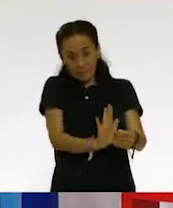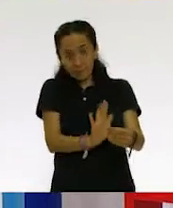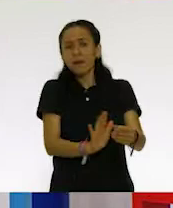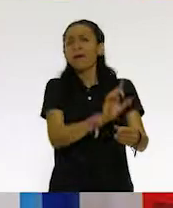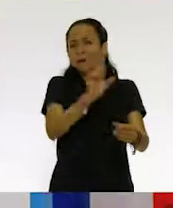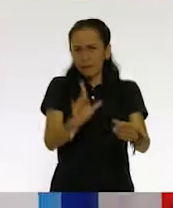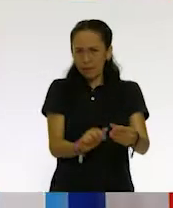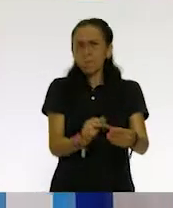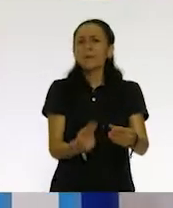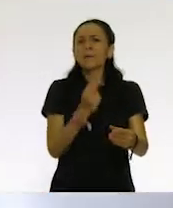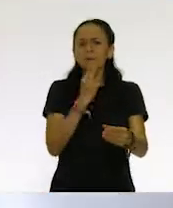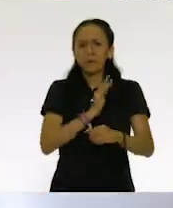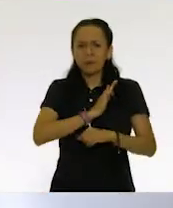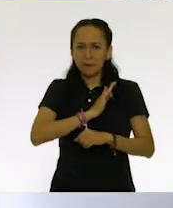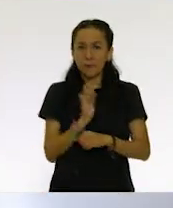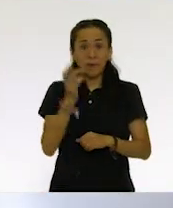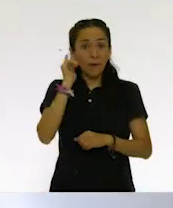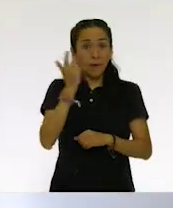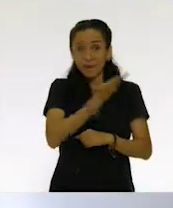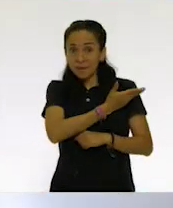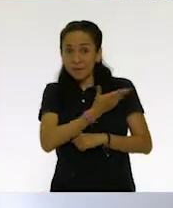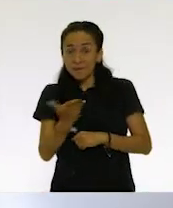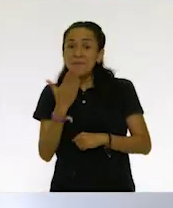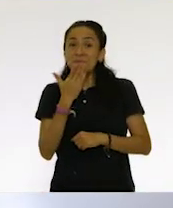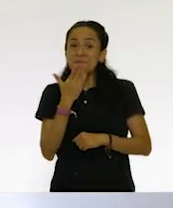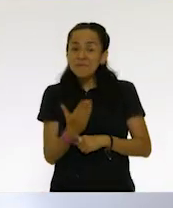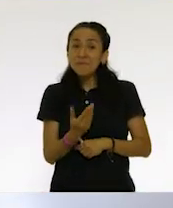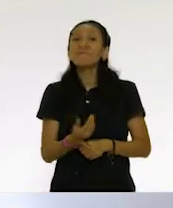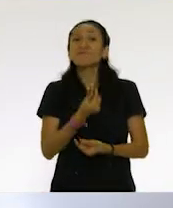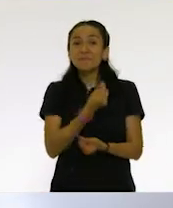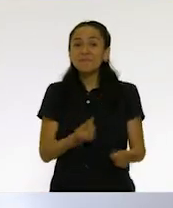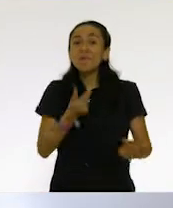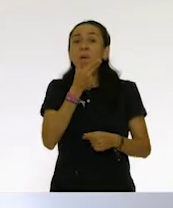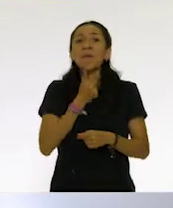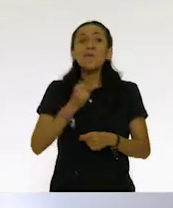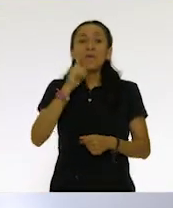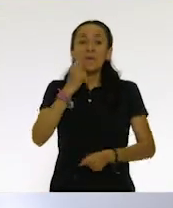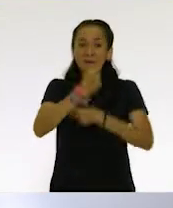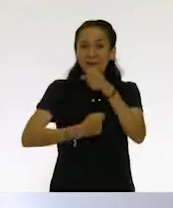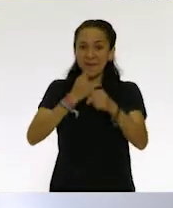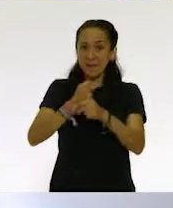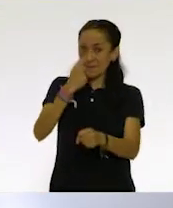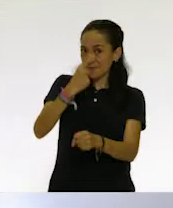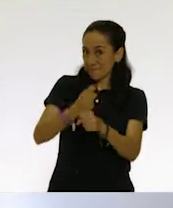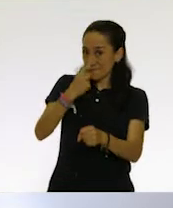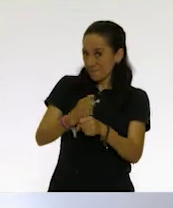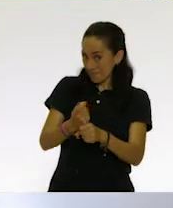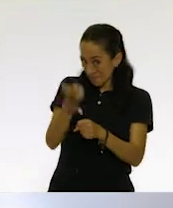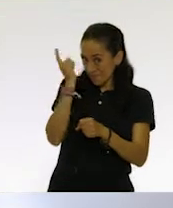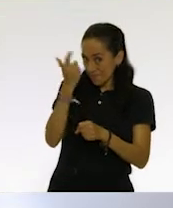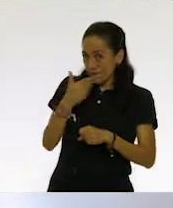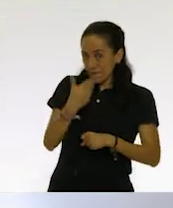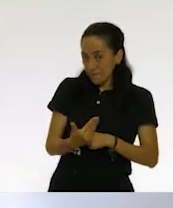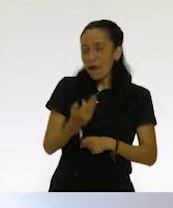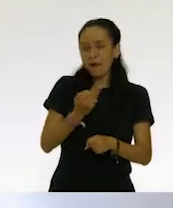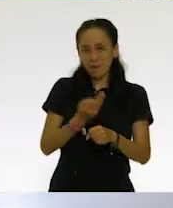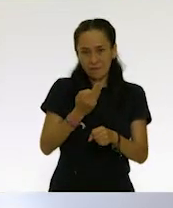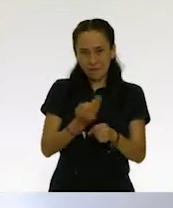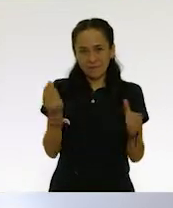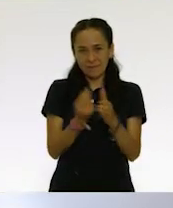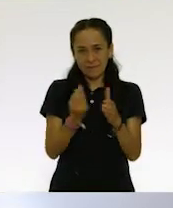que se encuentren muy bien, niñas y niños de primer grado de primaria. Vamos a comenzar con nuestra clase de matemáticas, pero